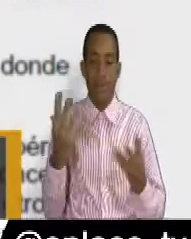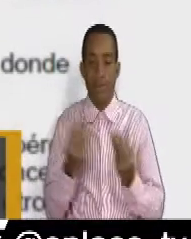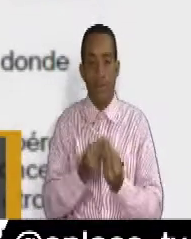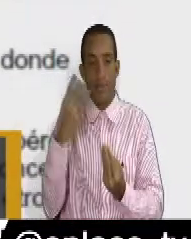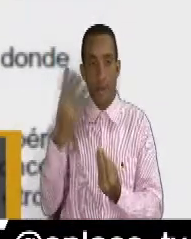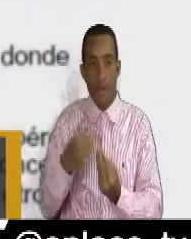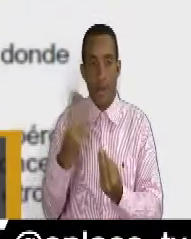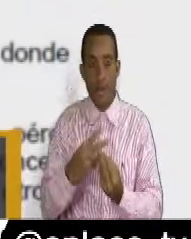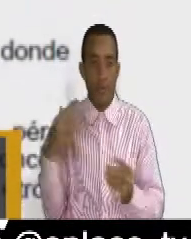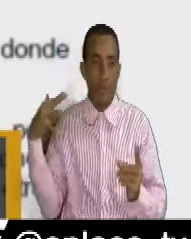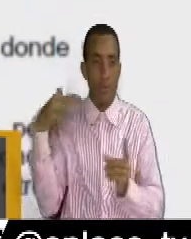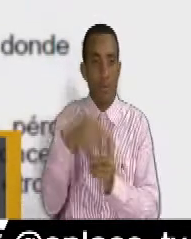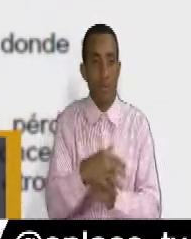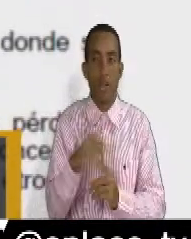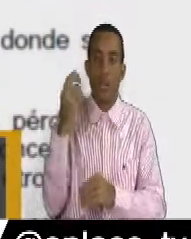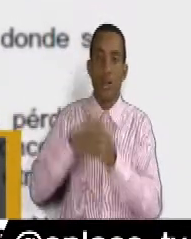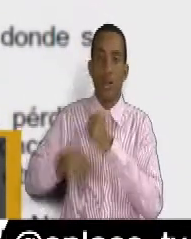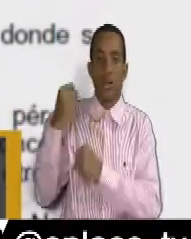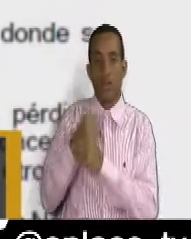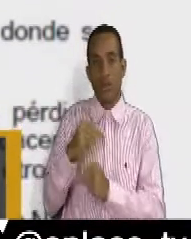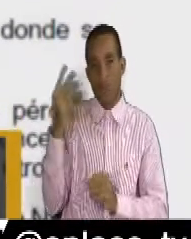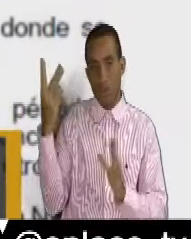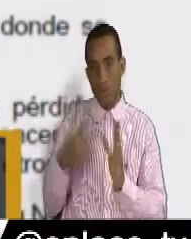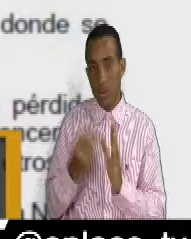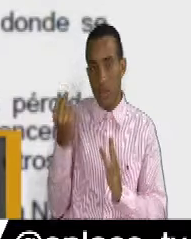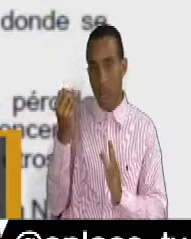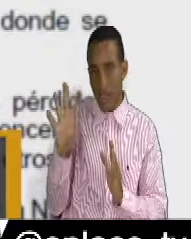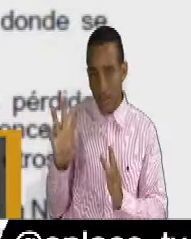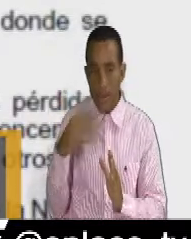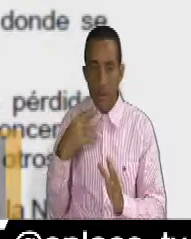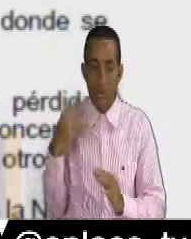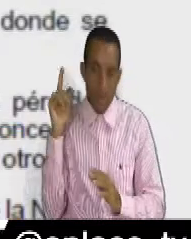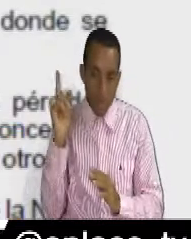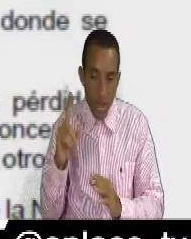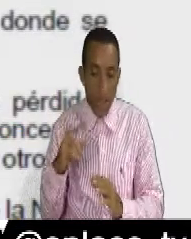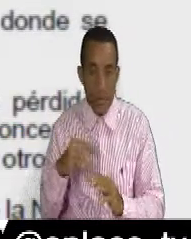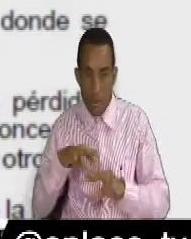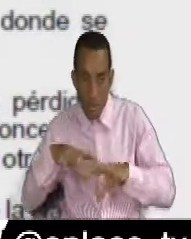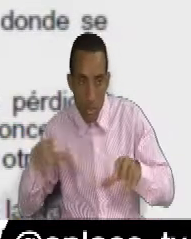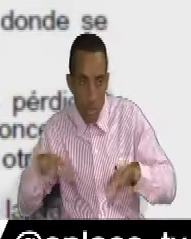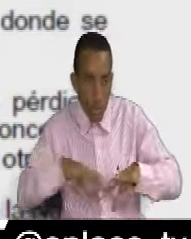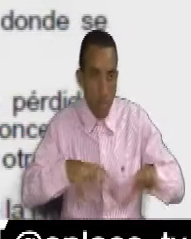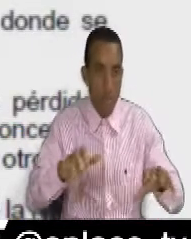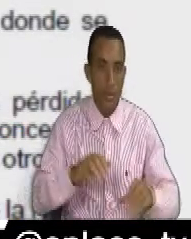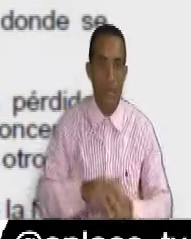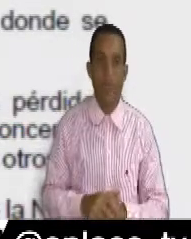año 2014 la operación de Ecopetrol en los campos Llanito, Galán y Galán.